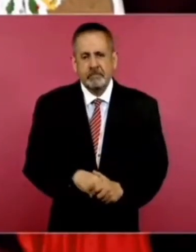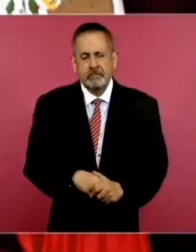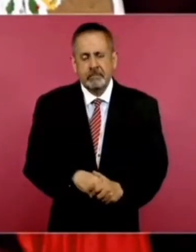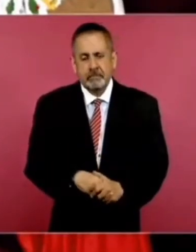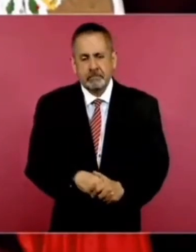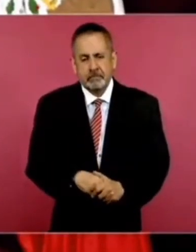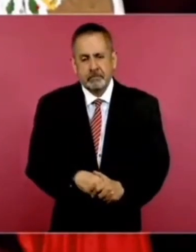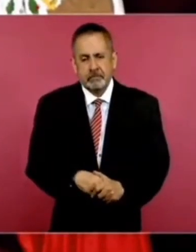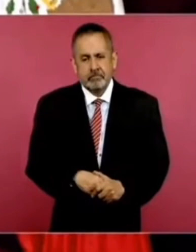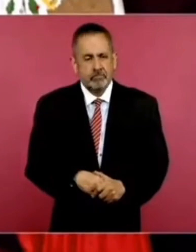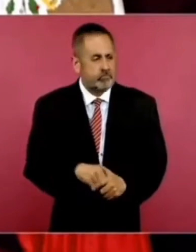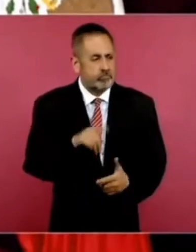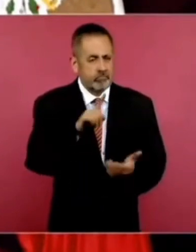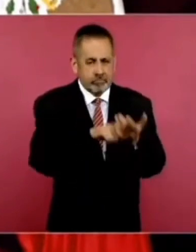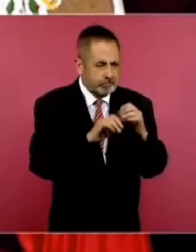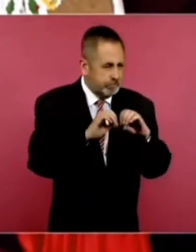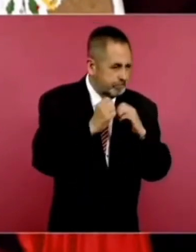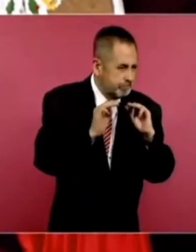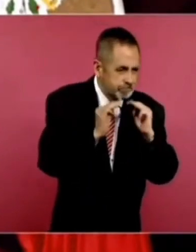organizado,